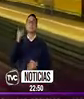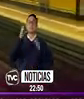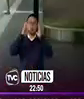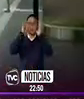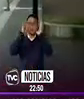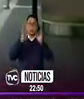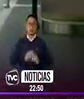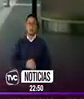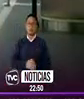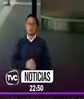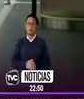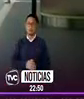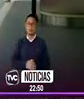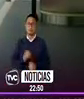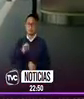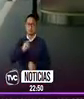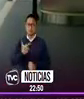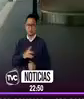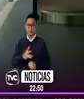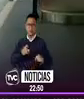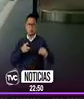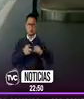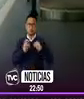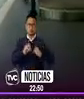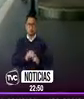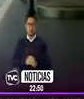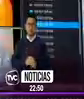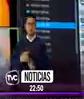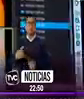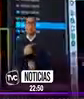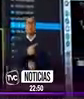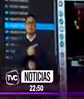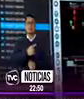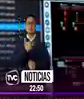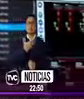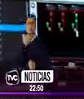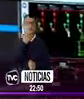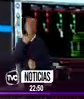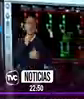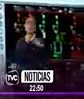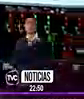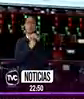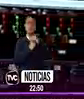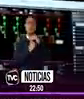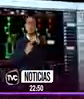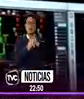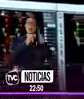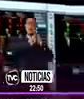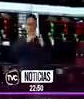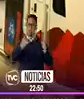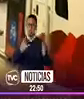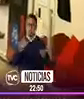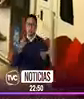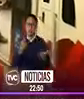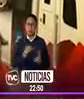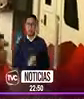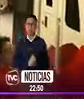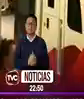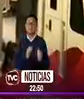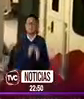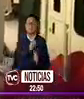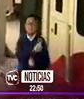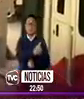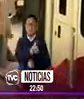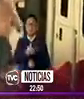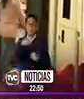diciembre. Y a propósito de su inauguración, le contamos cómo se compone el metro y toda la tecnología que este utiliza. Cada tren cuenta con